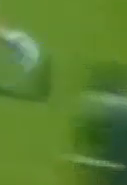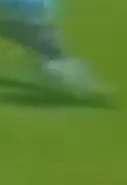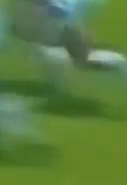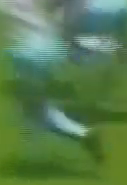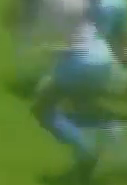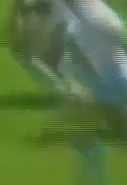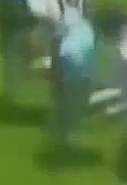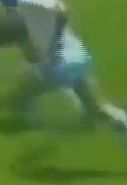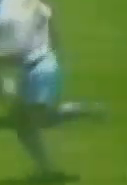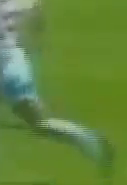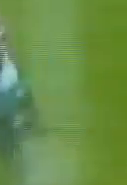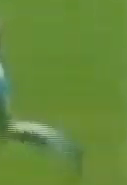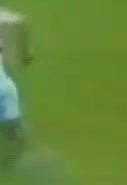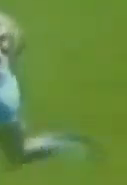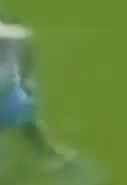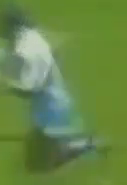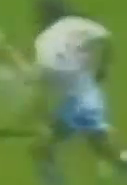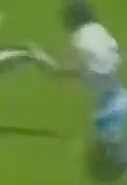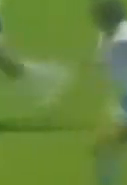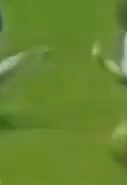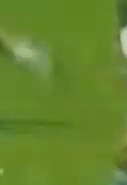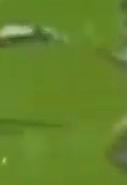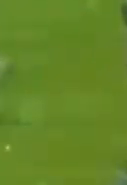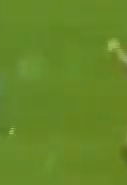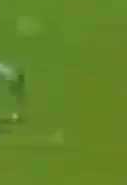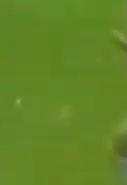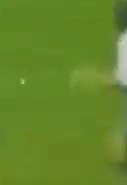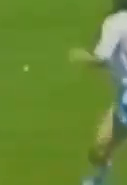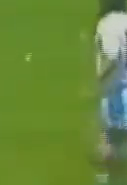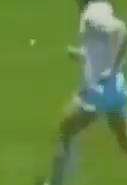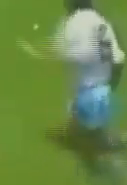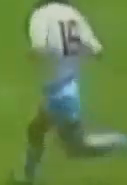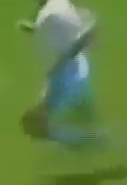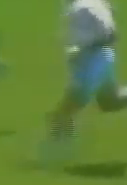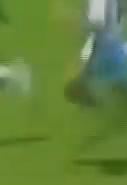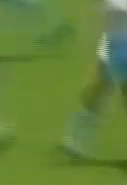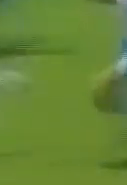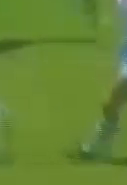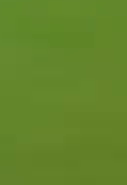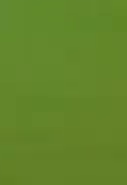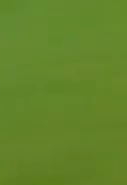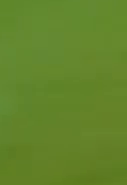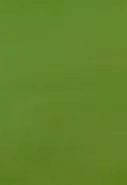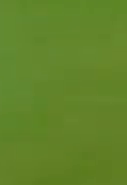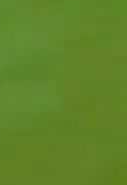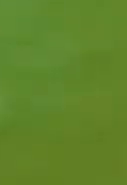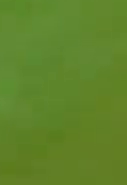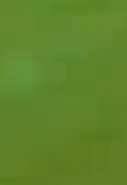marcan dos, pisos, la pelota Maradona. Arranca por la derecha del genio del fútbol mundial. Y es el tercero.